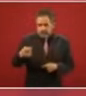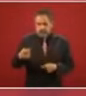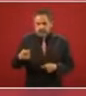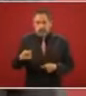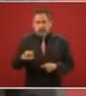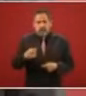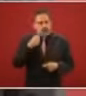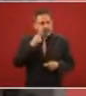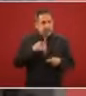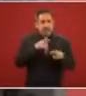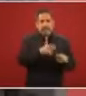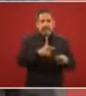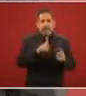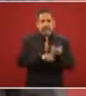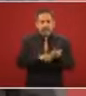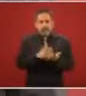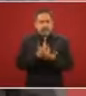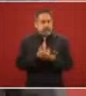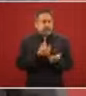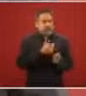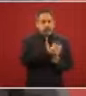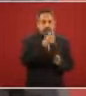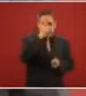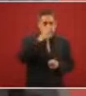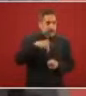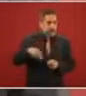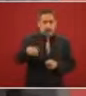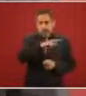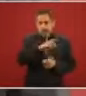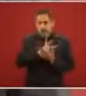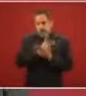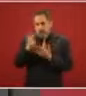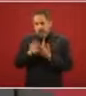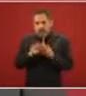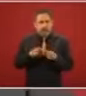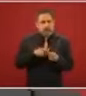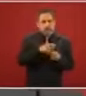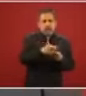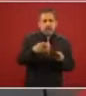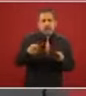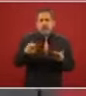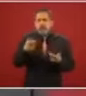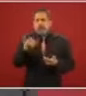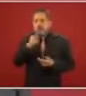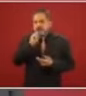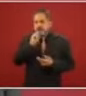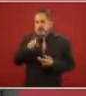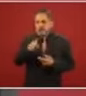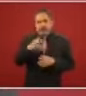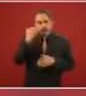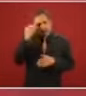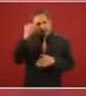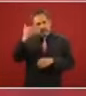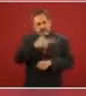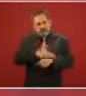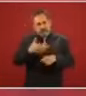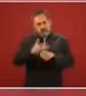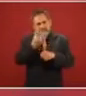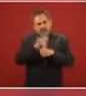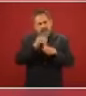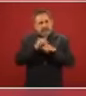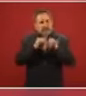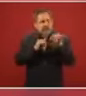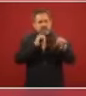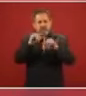entrega de los recursos para los programas de bienestar y lleva tiempo, porque solo